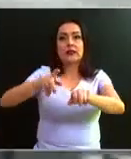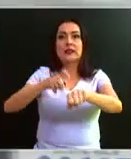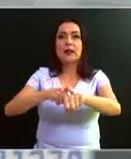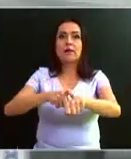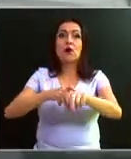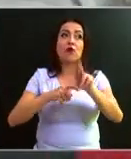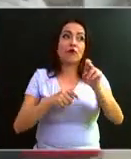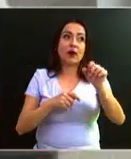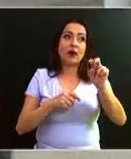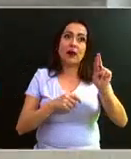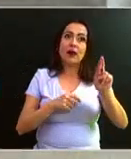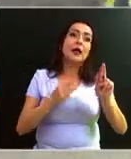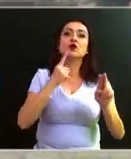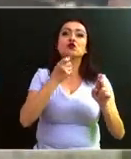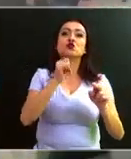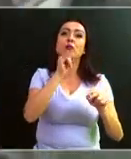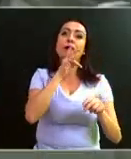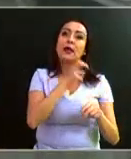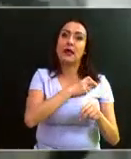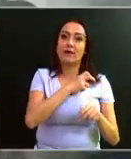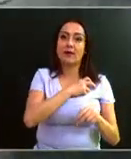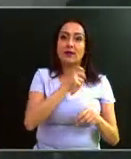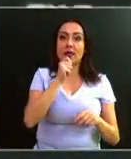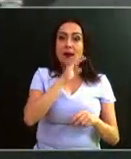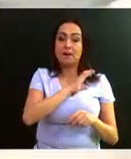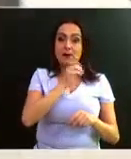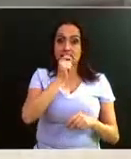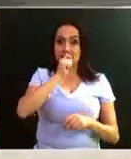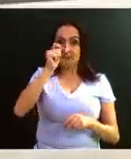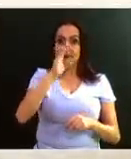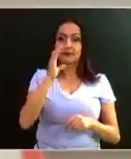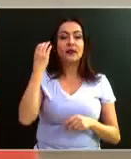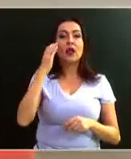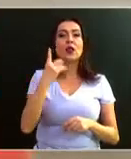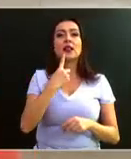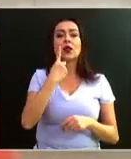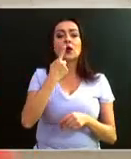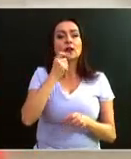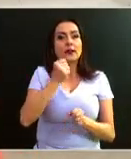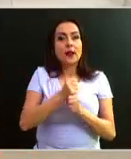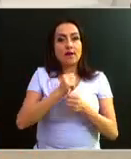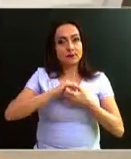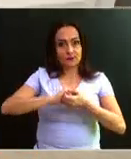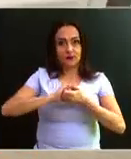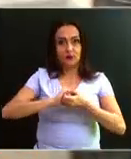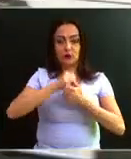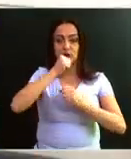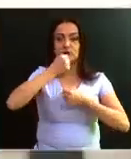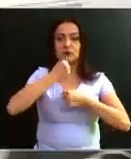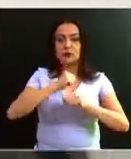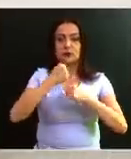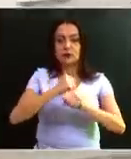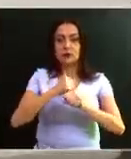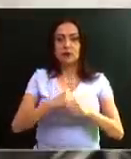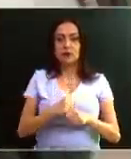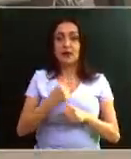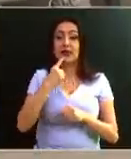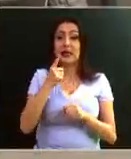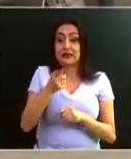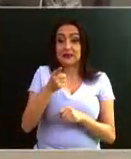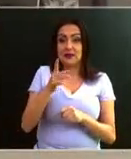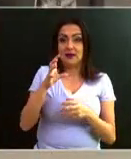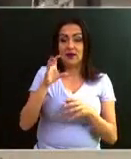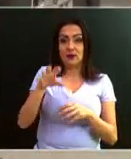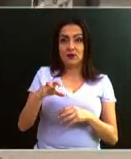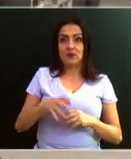Rainer Chacón, subjefe de la Policía de Tránsito en Cartago, aseguró que trabajan de la mano con la municipalidad de dicho